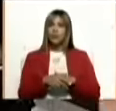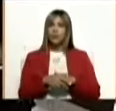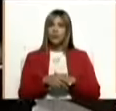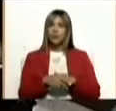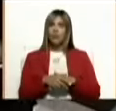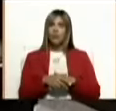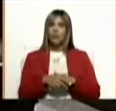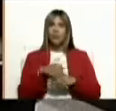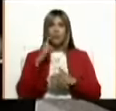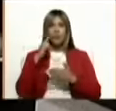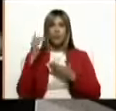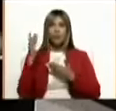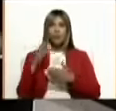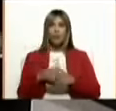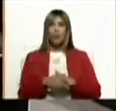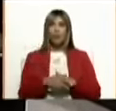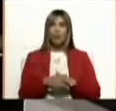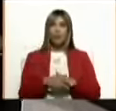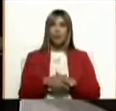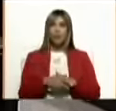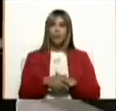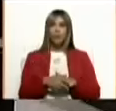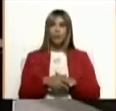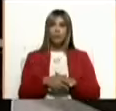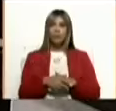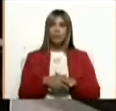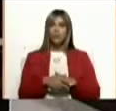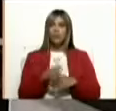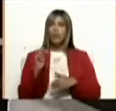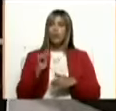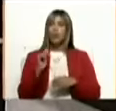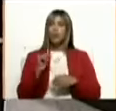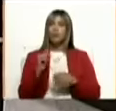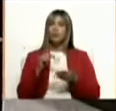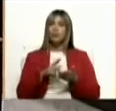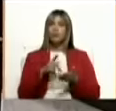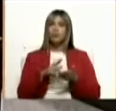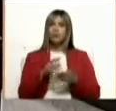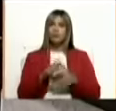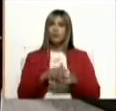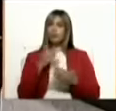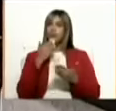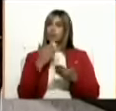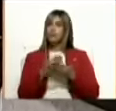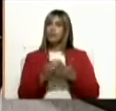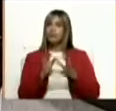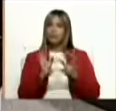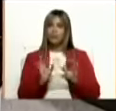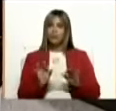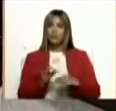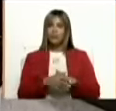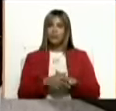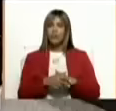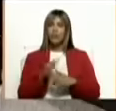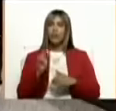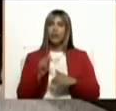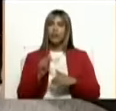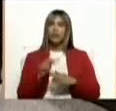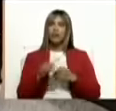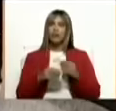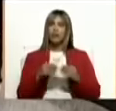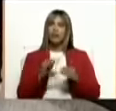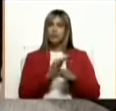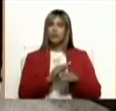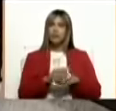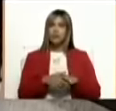Nacional, diputado Jorge Rodríguez, quien el día de hoy hace la solicitud formal de este recurso de